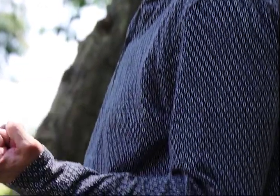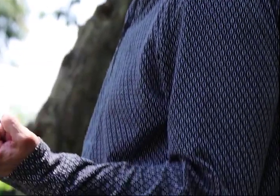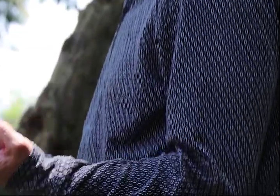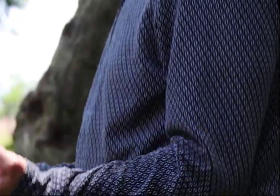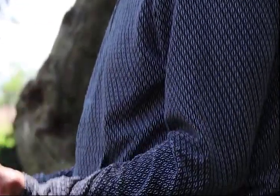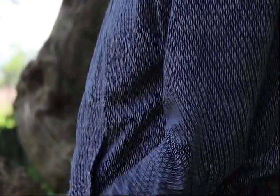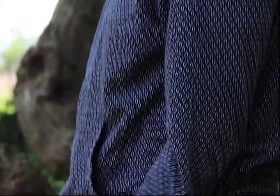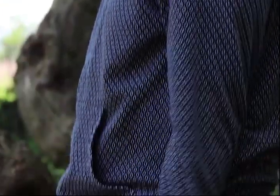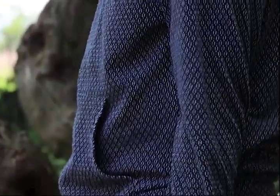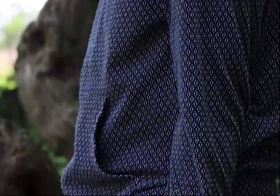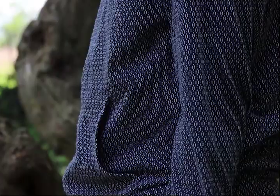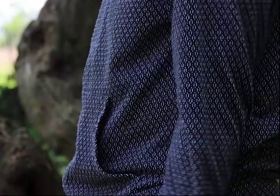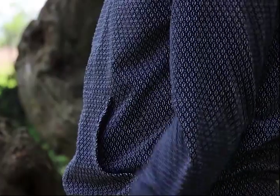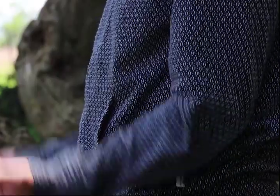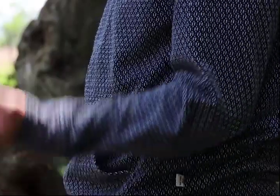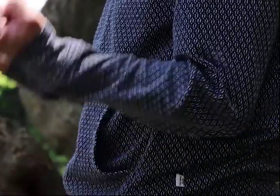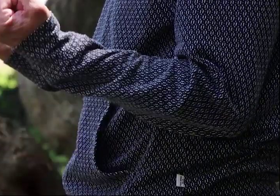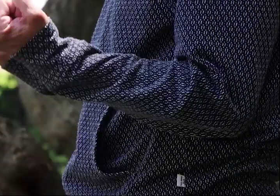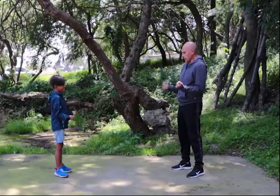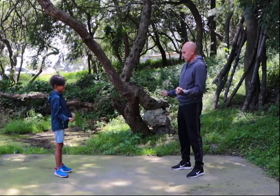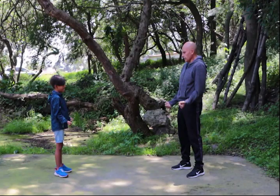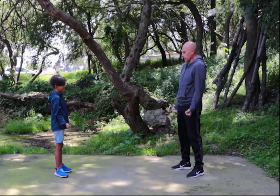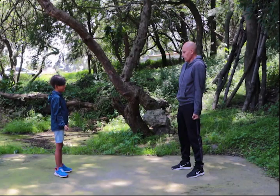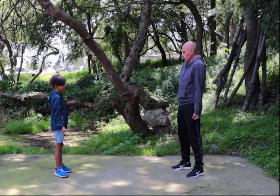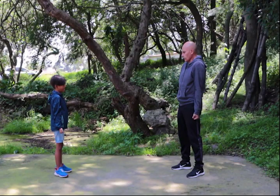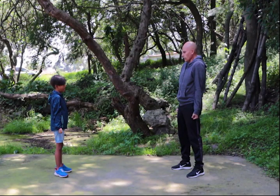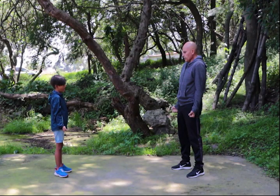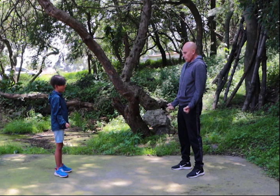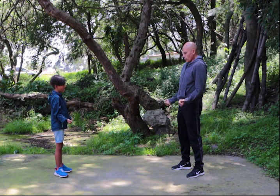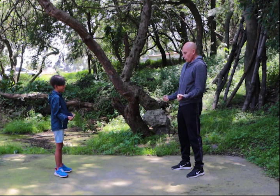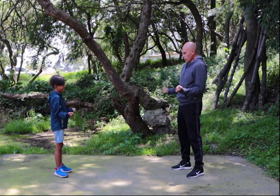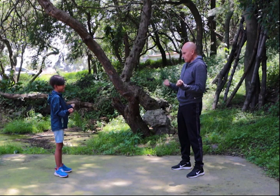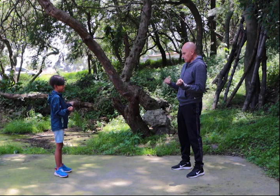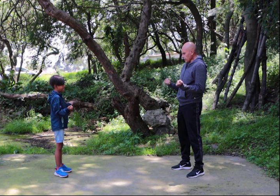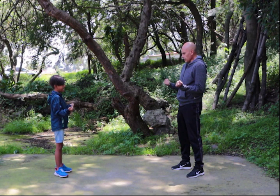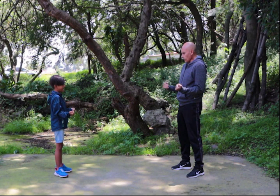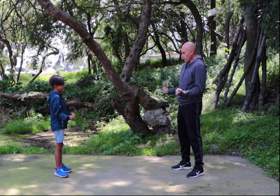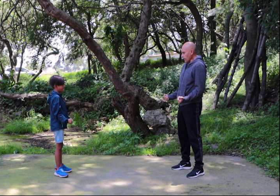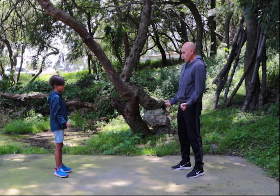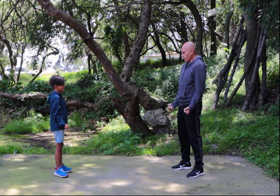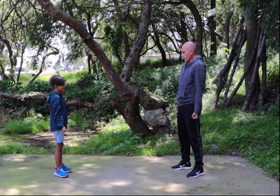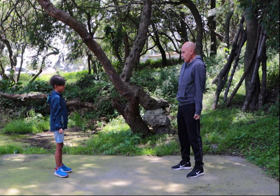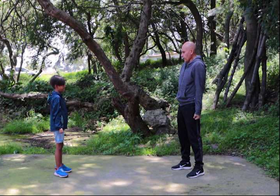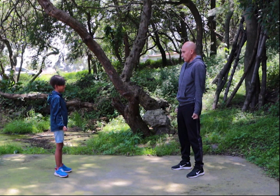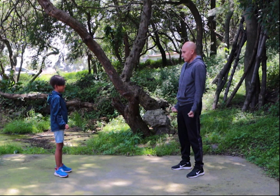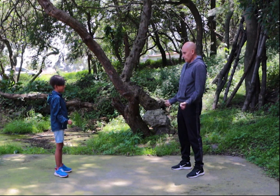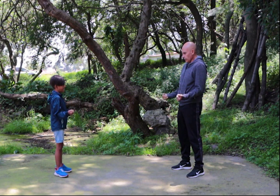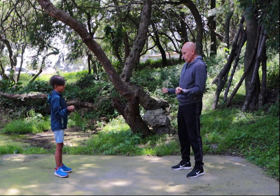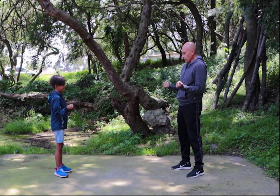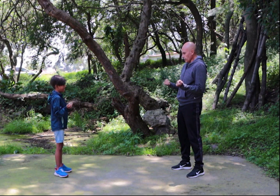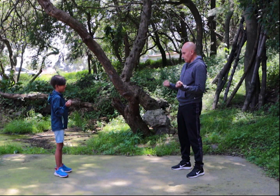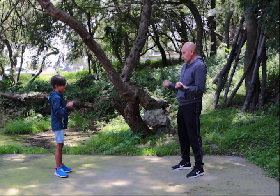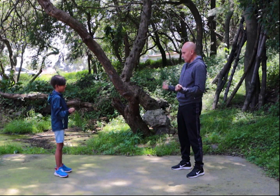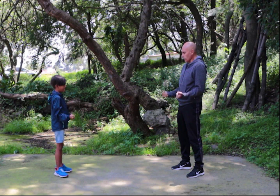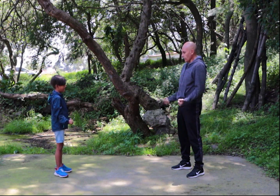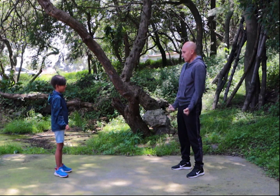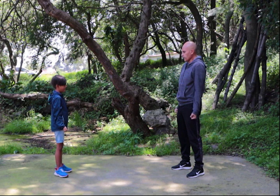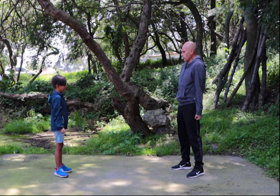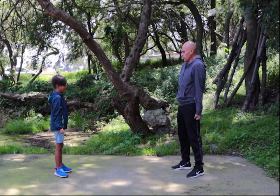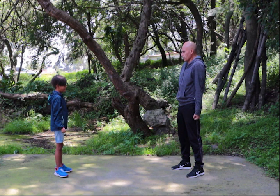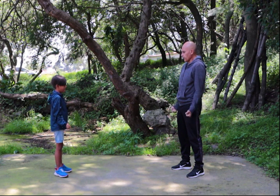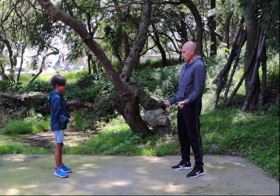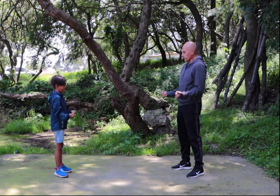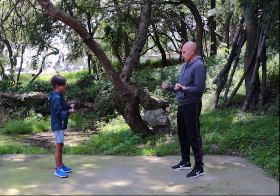flexionamos, exacto, muy bien Jair, así, exacto, con fuerza, que se vea, bien, 90 grados,